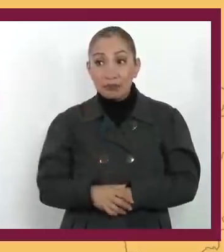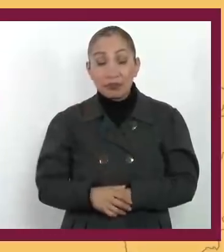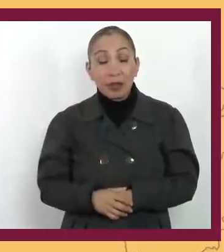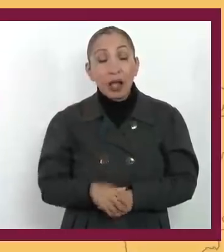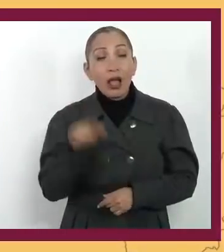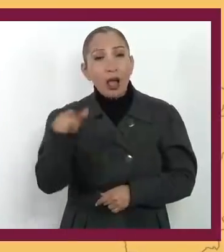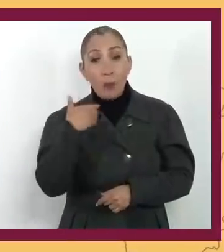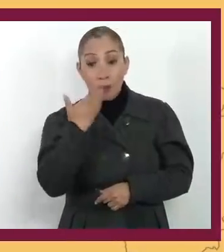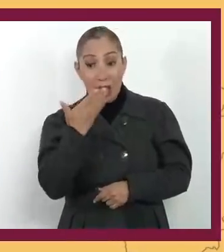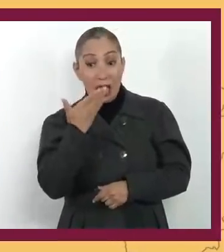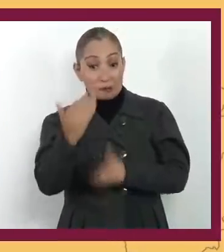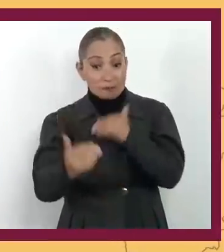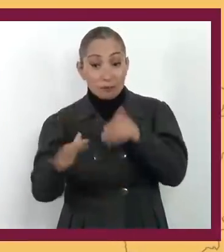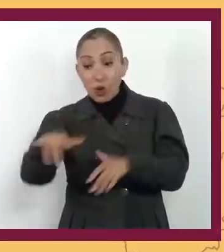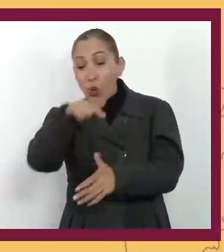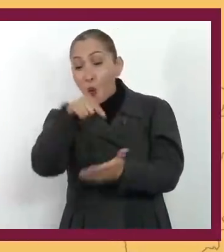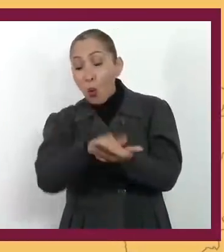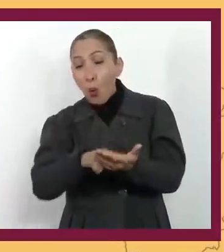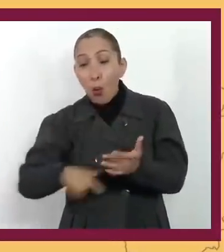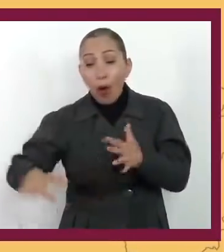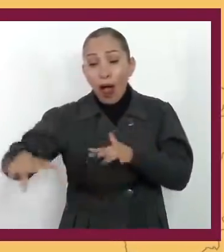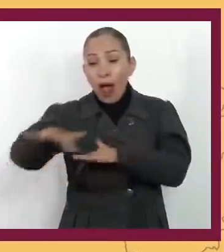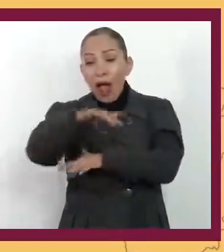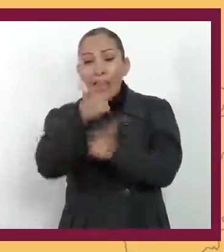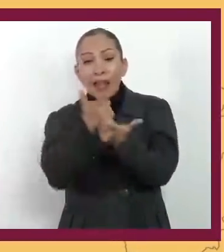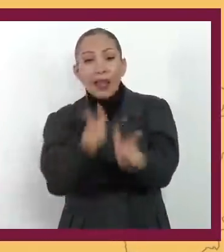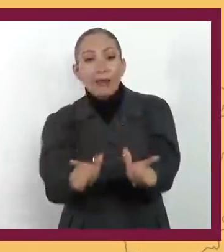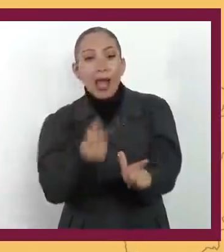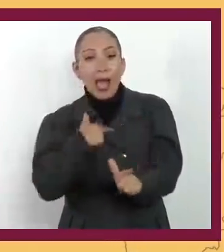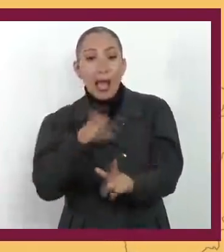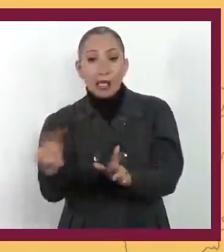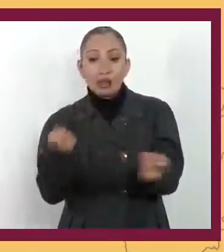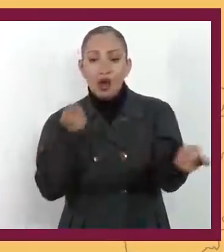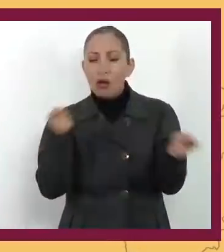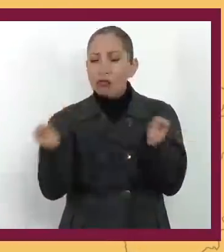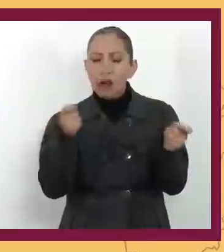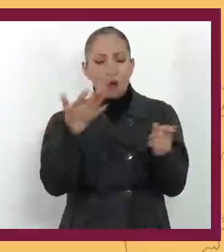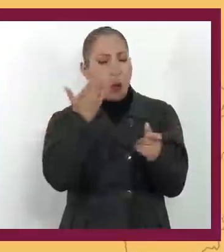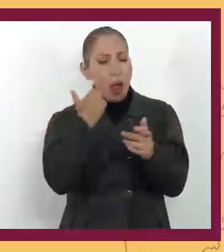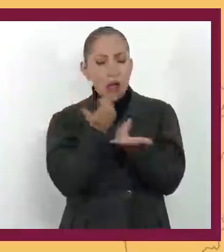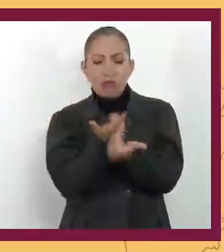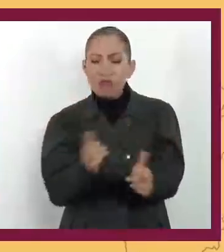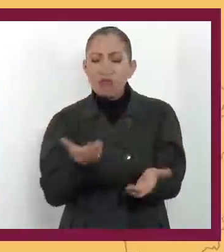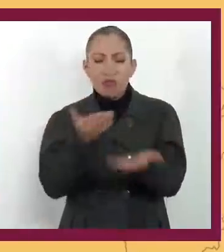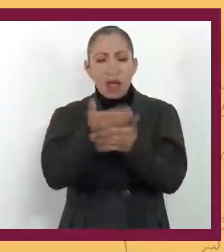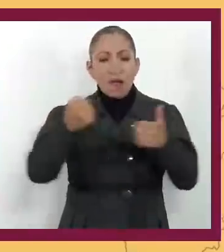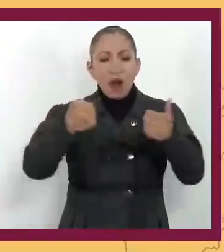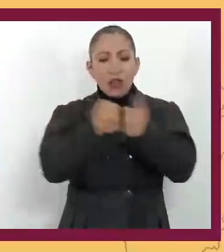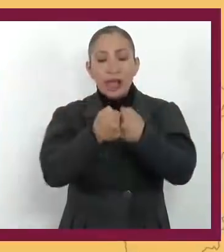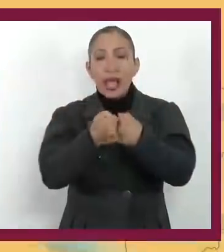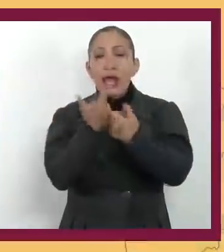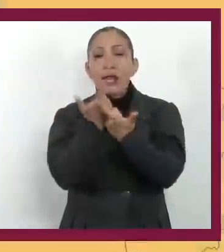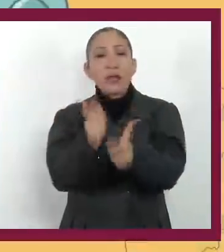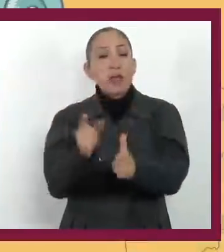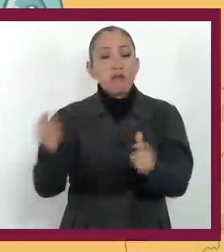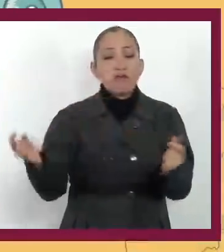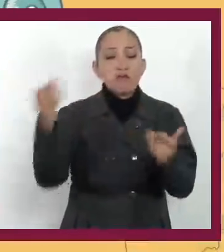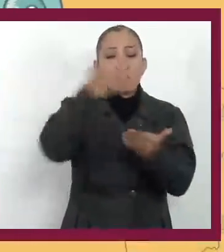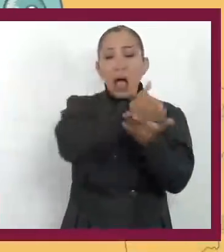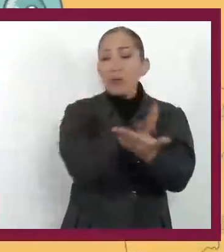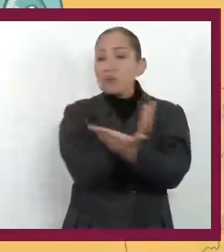logros relacionados con el espacio de Schengen están la supresión de controles en las fronteras interiores y la libre